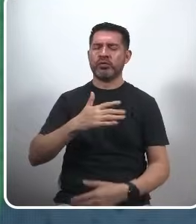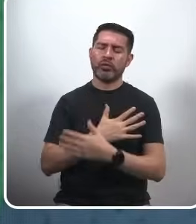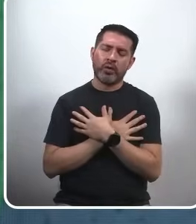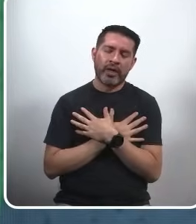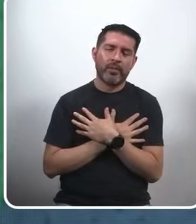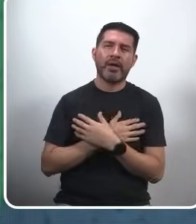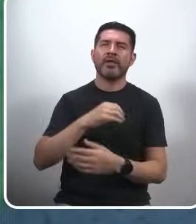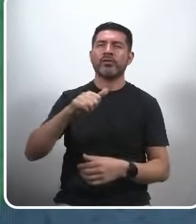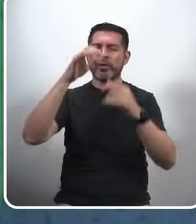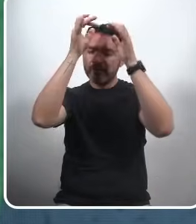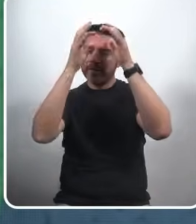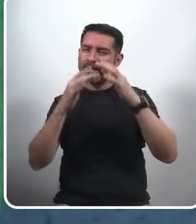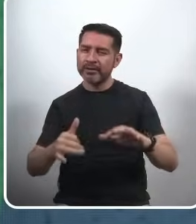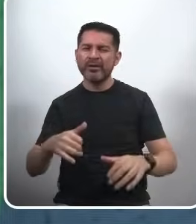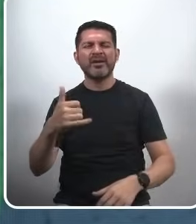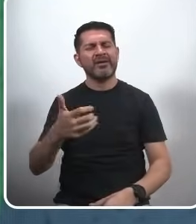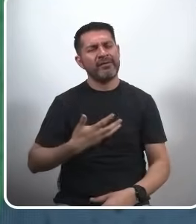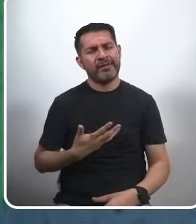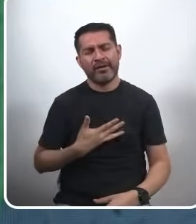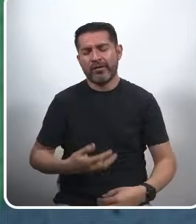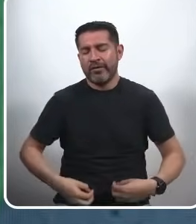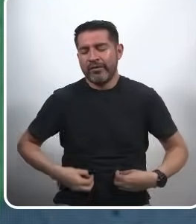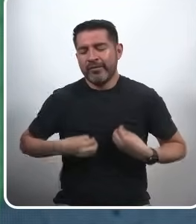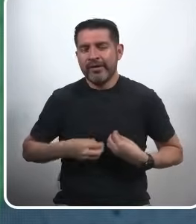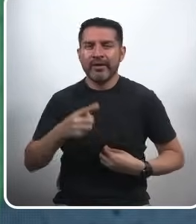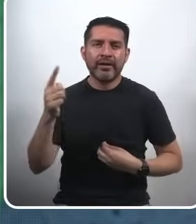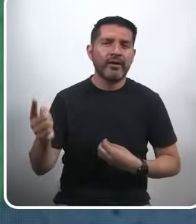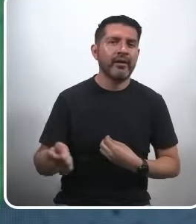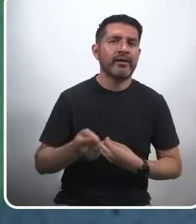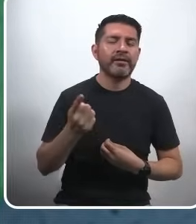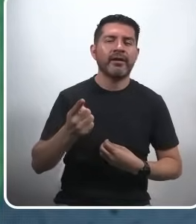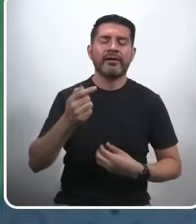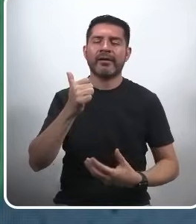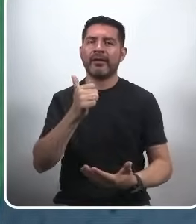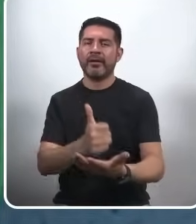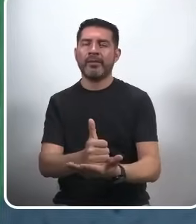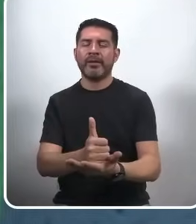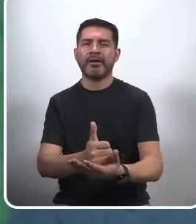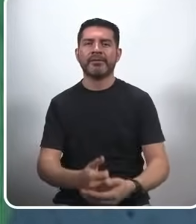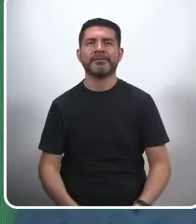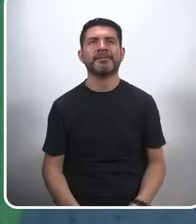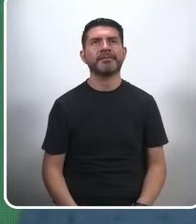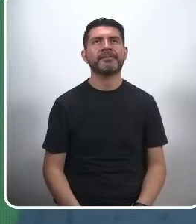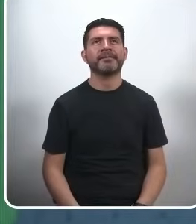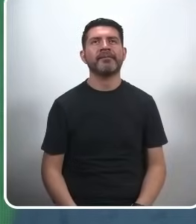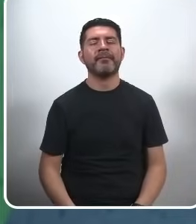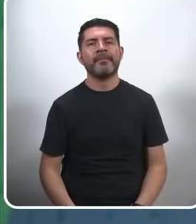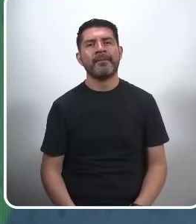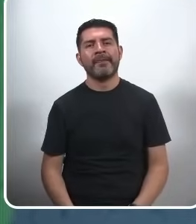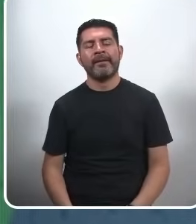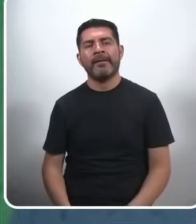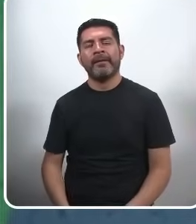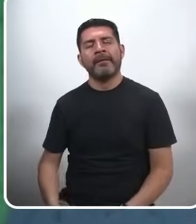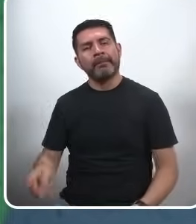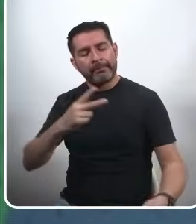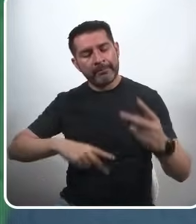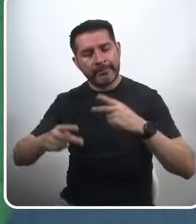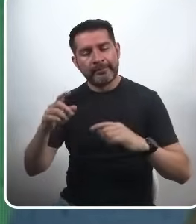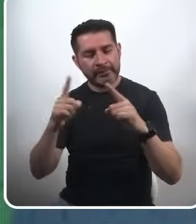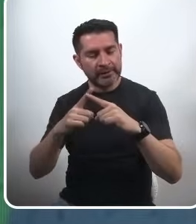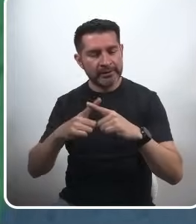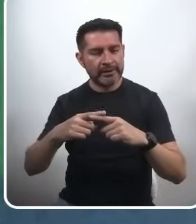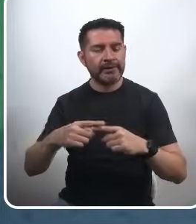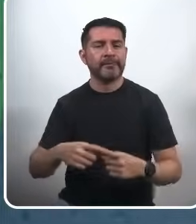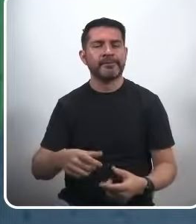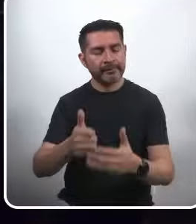bendecido y tengo vida eterna. Amén. Y amén. Vamos, iglesia. Vamos a adorar a Dios juntos, todos